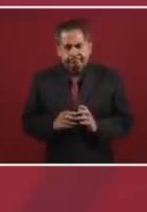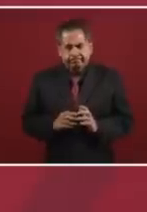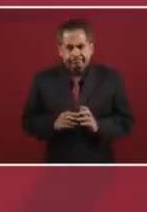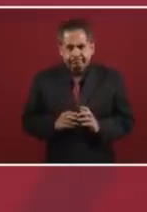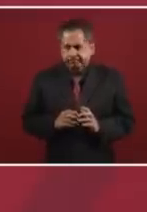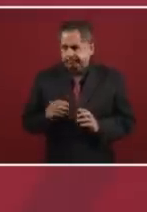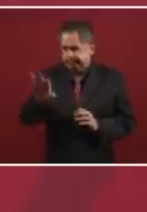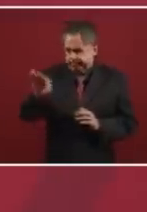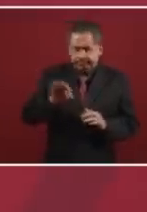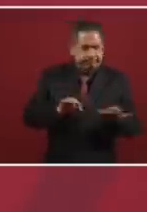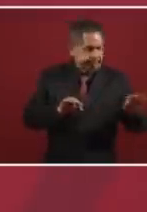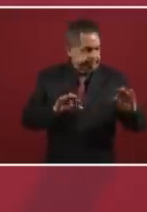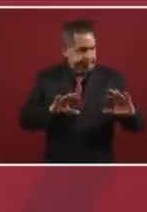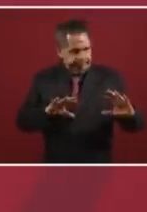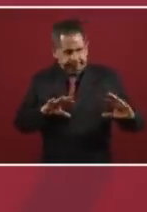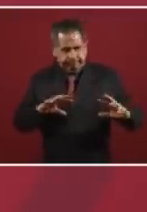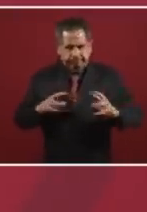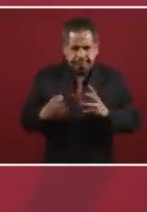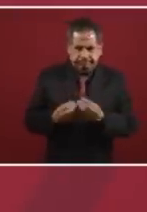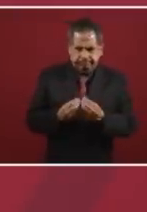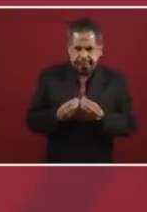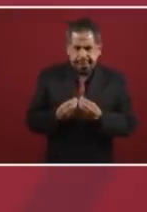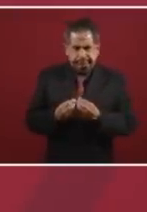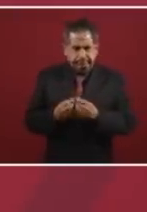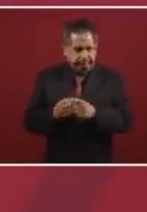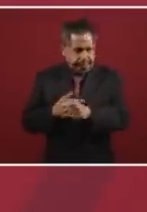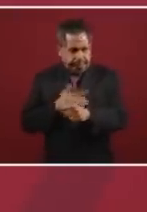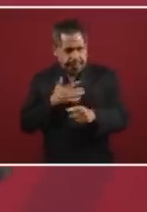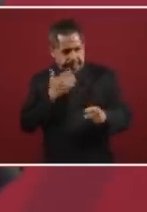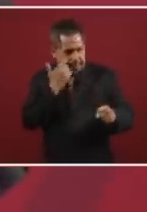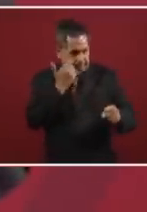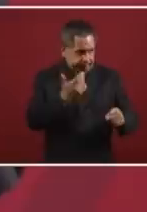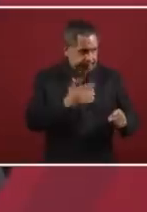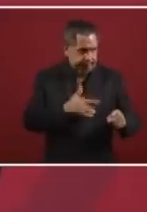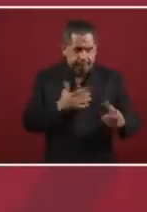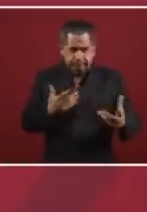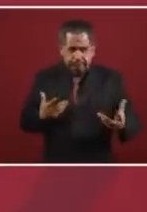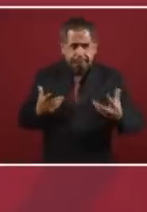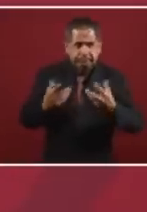a unir voluntades recursos